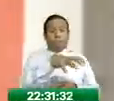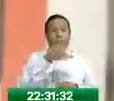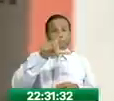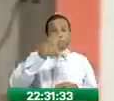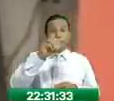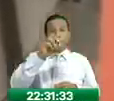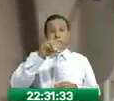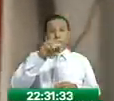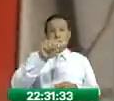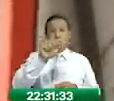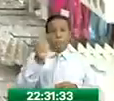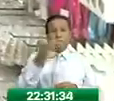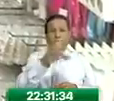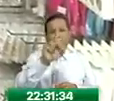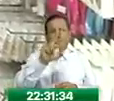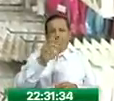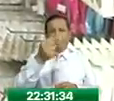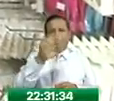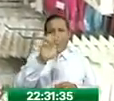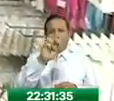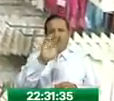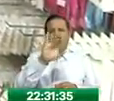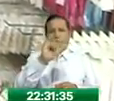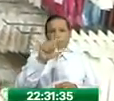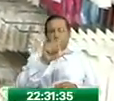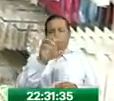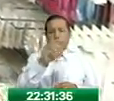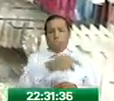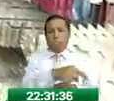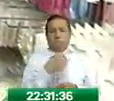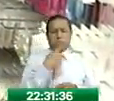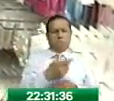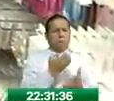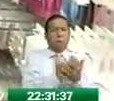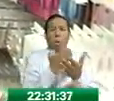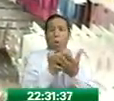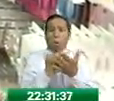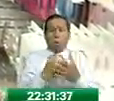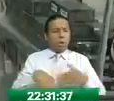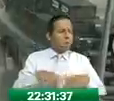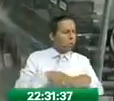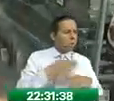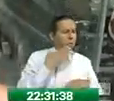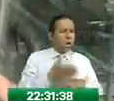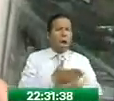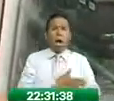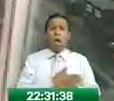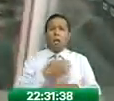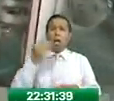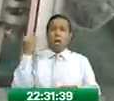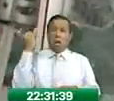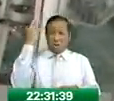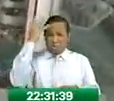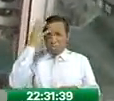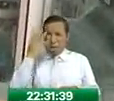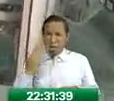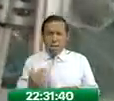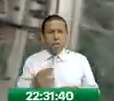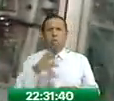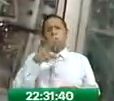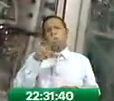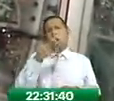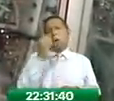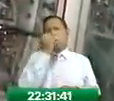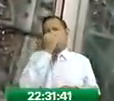está expectante, sobre todo, dicen, porque en amarillo parecía rojo. Esperamos que suban porque en